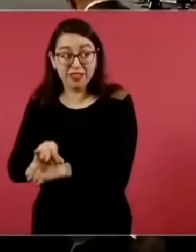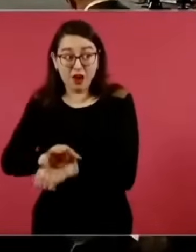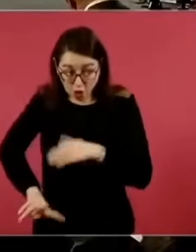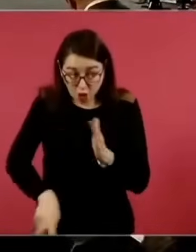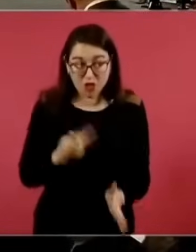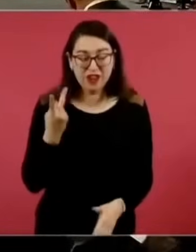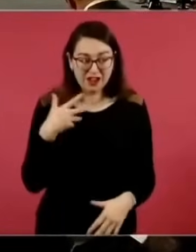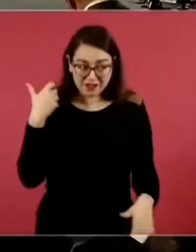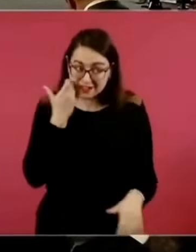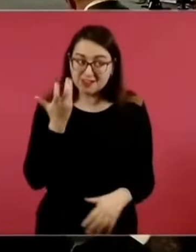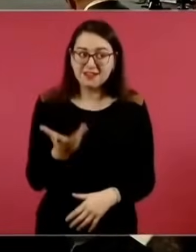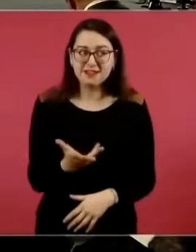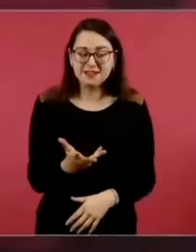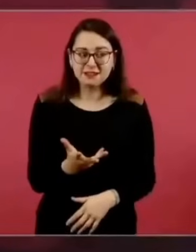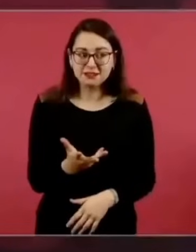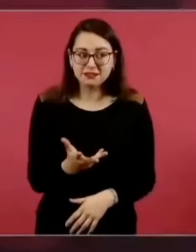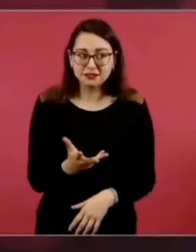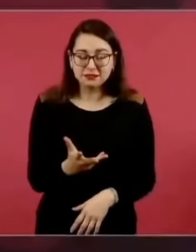vienen las huelgas